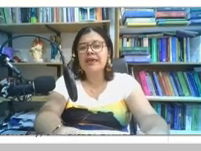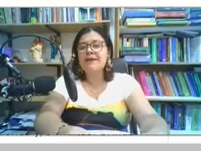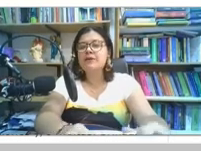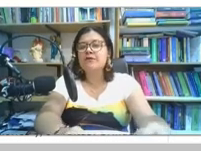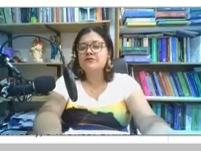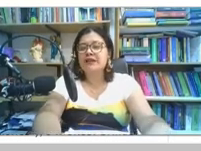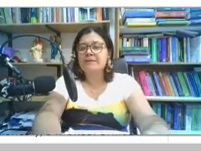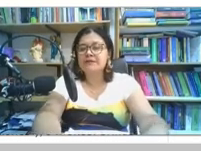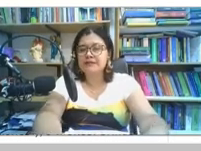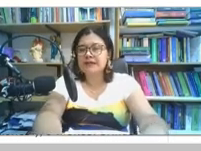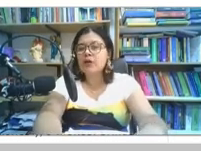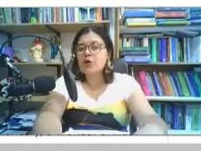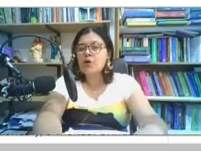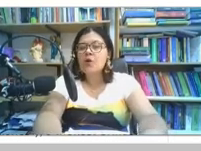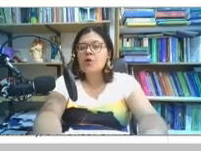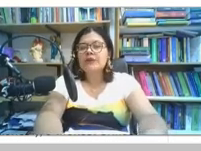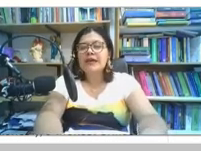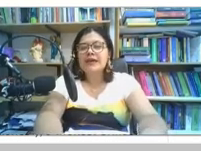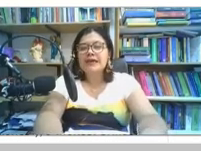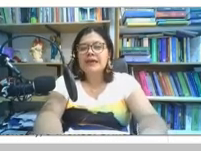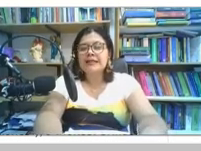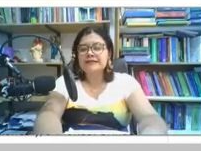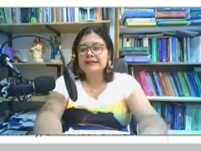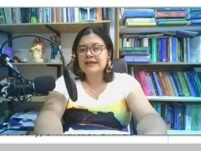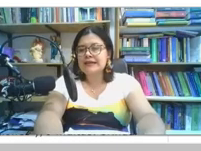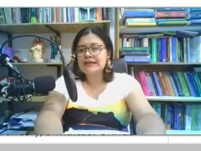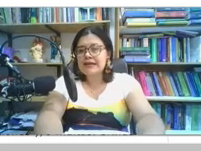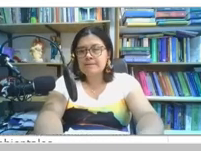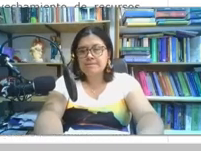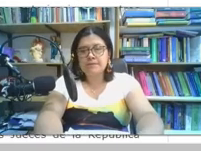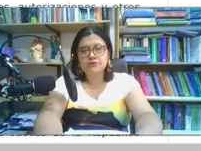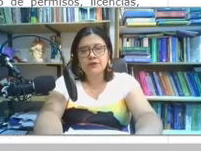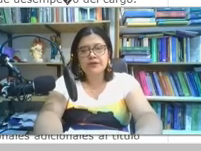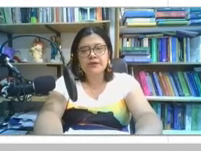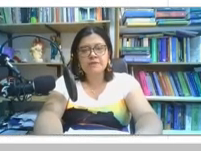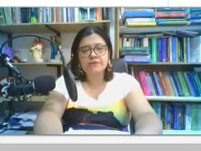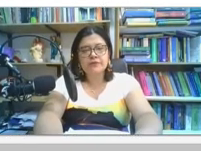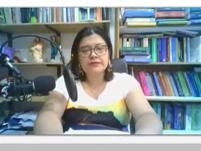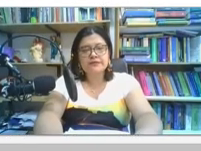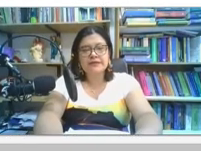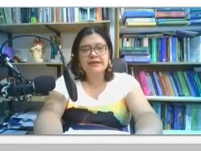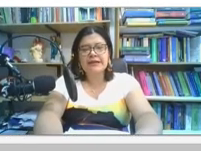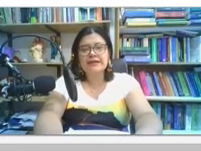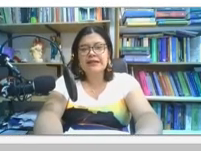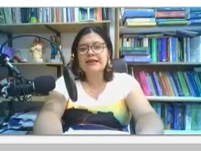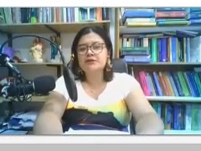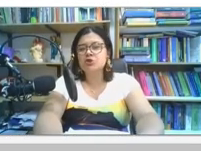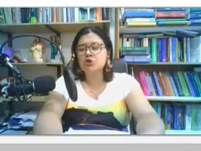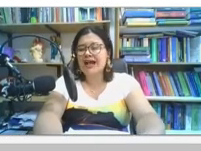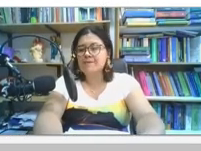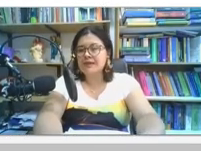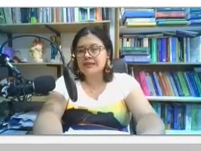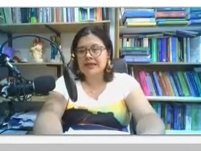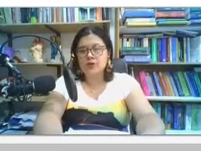en profesional especializado de la secretaría vamos a ver secretaría de gestión